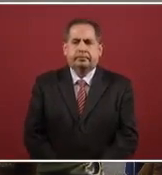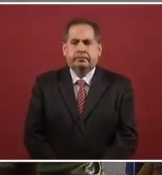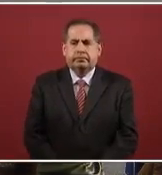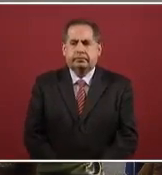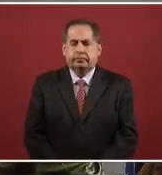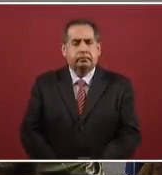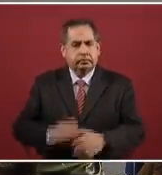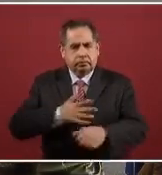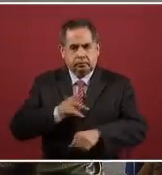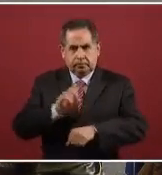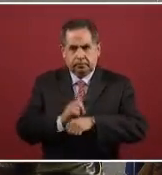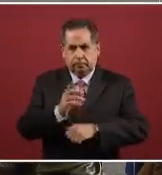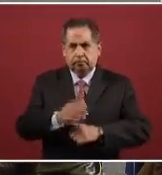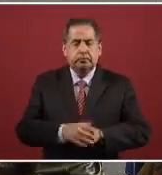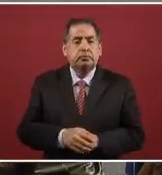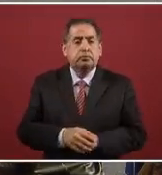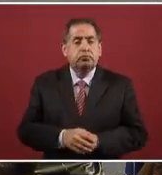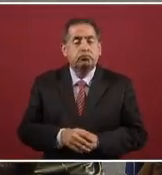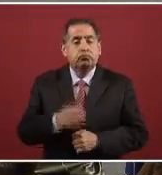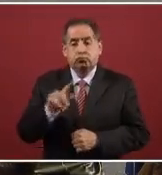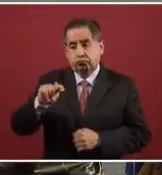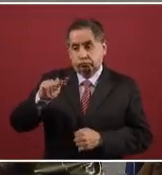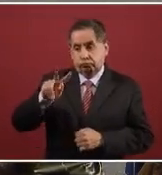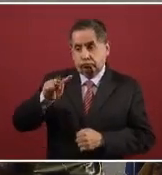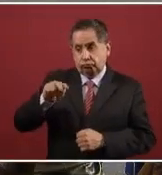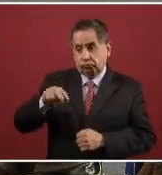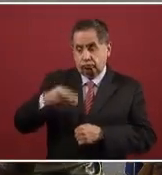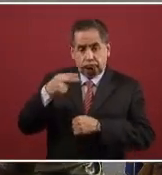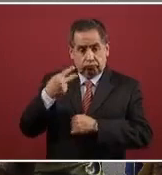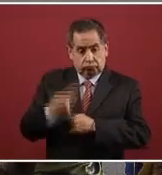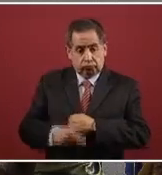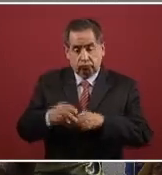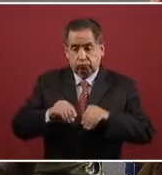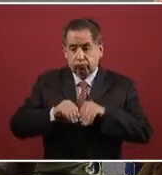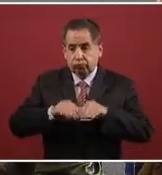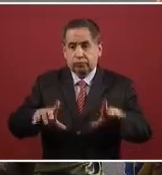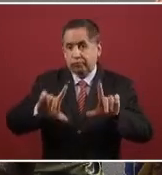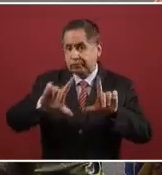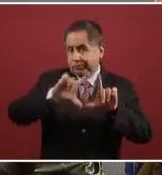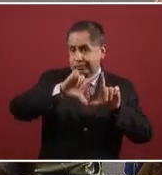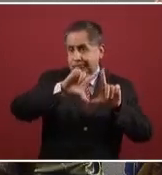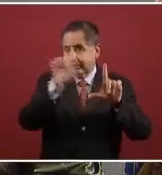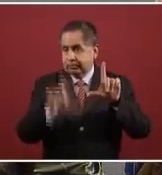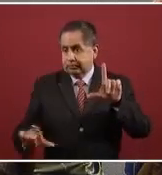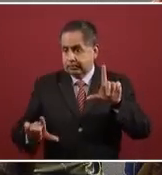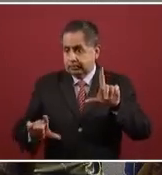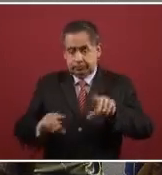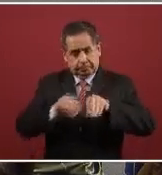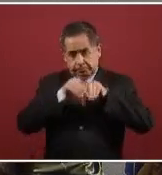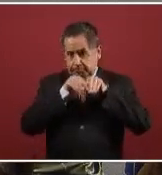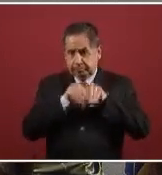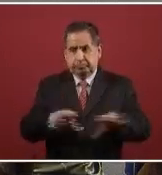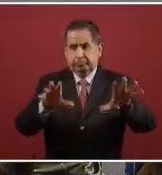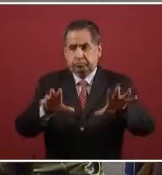Sí, buenos días. La transmisión es una transmisión nacional de